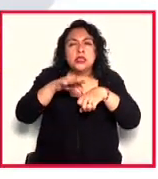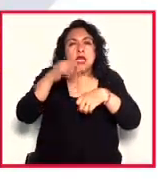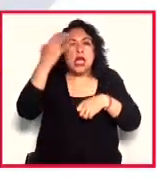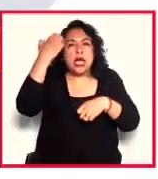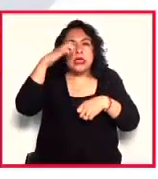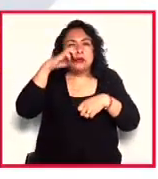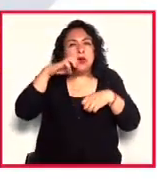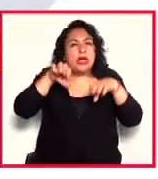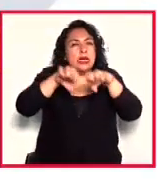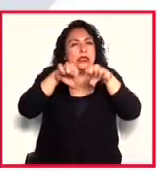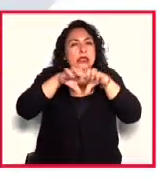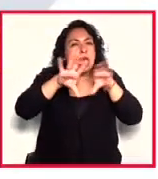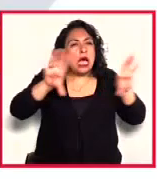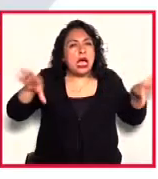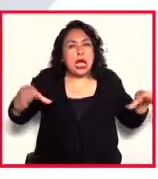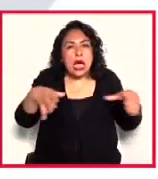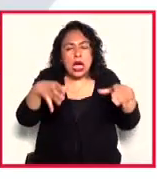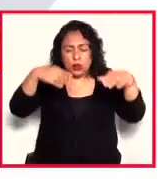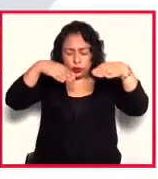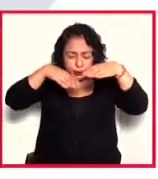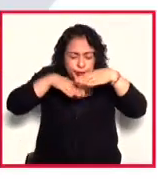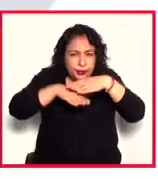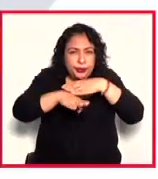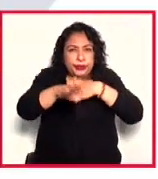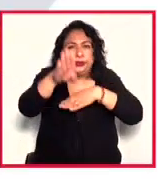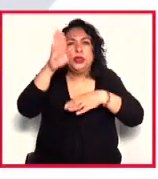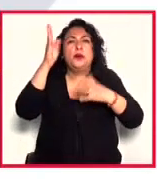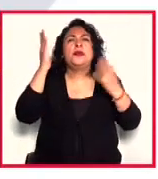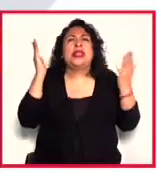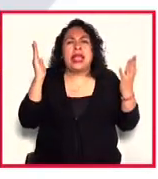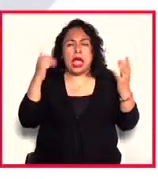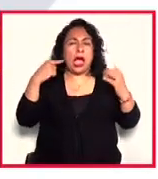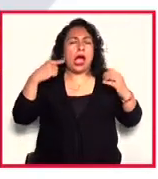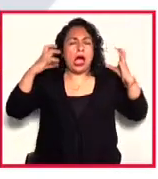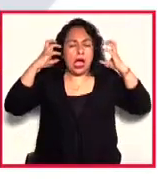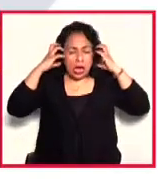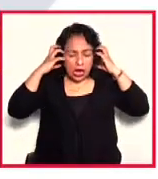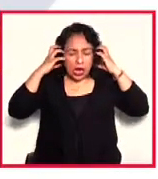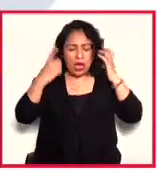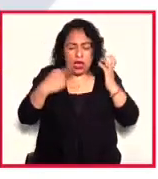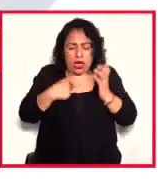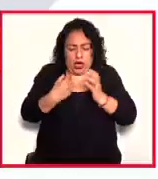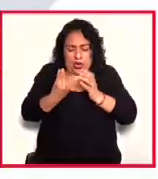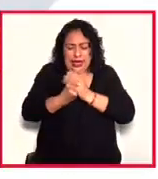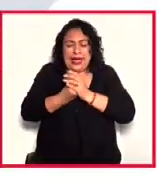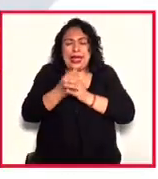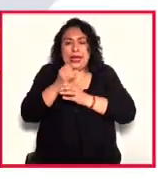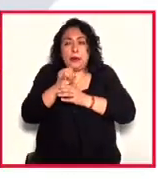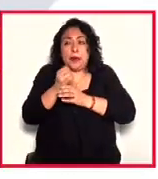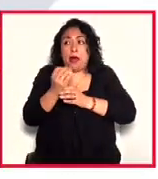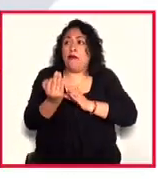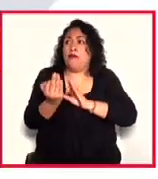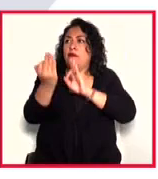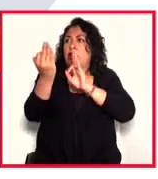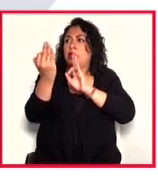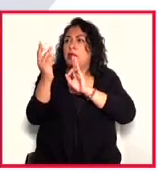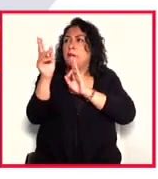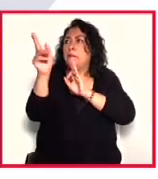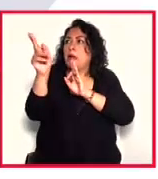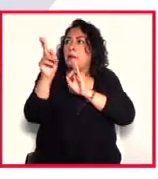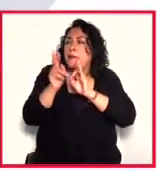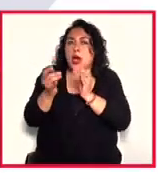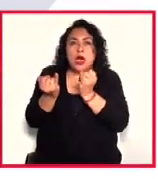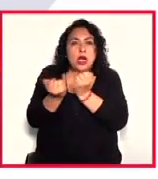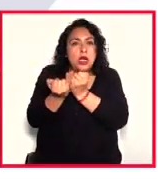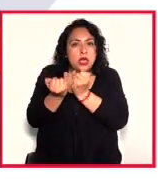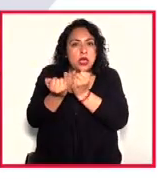colectiva, inmersiva, aunque está sucediendo en tus oídos y en tu intimidad, pero el de enfrente está viviendo lo mismo. Y ahí es